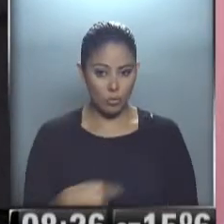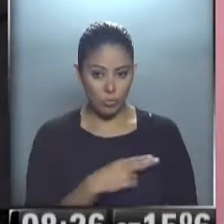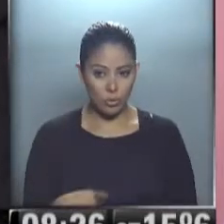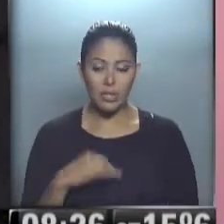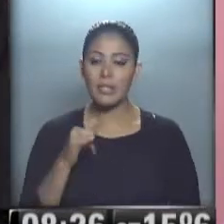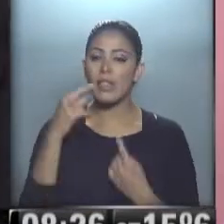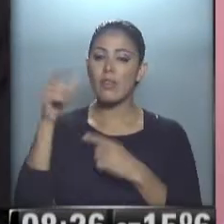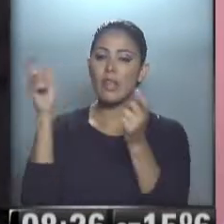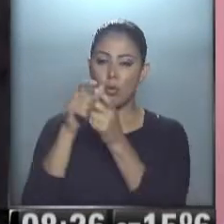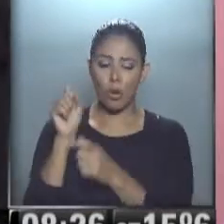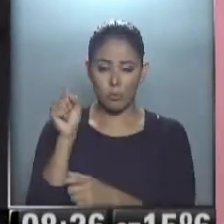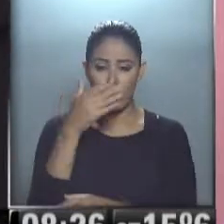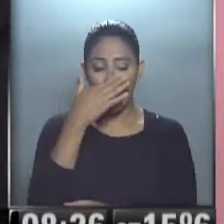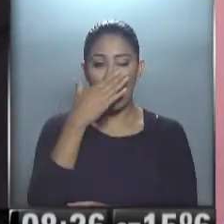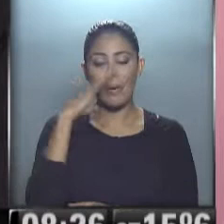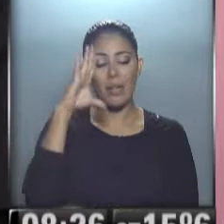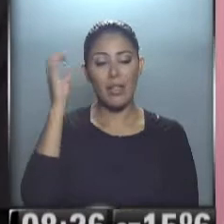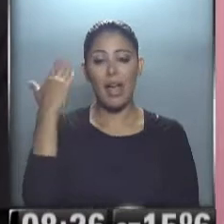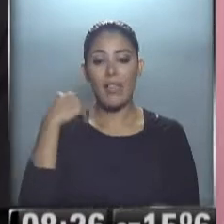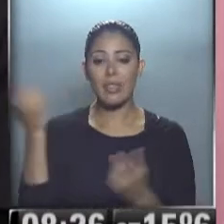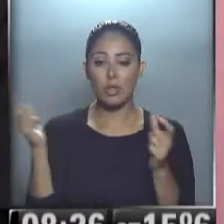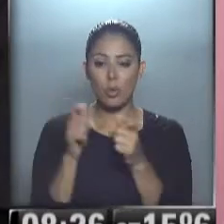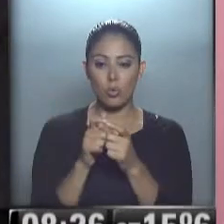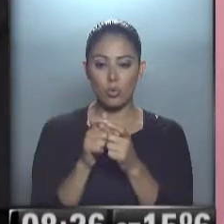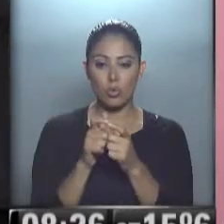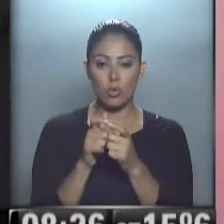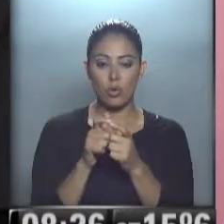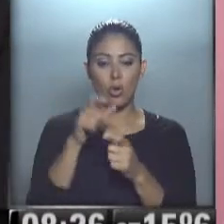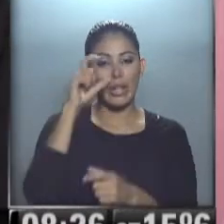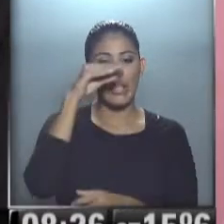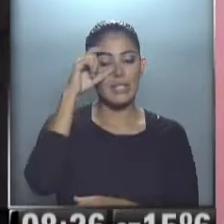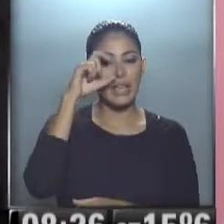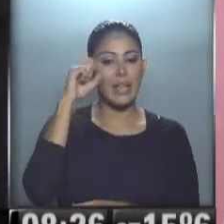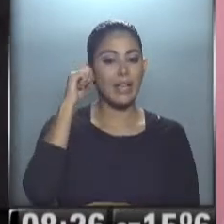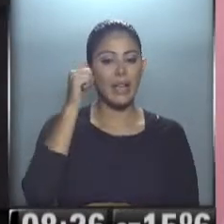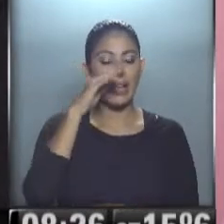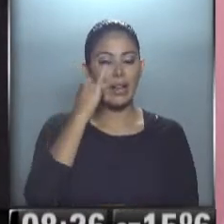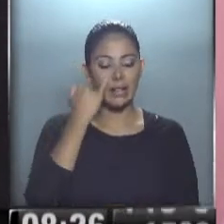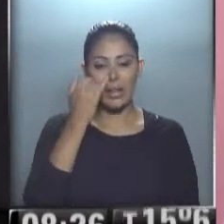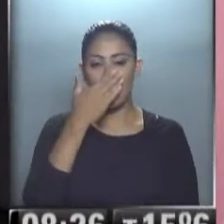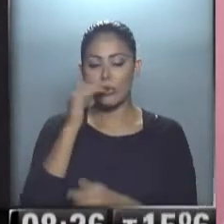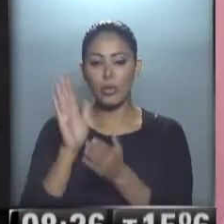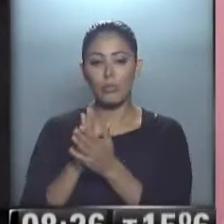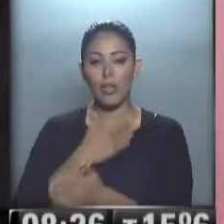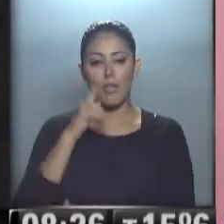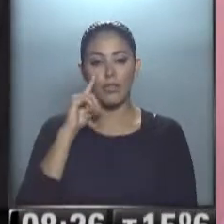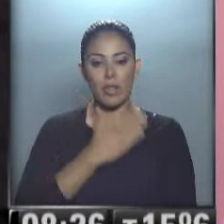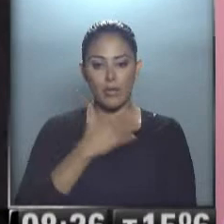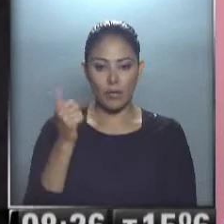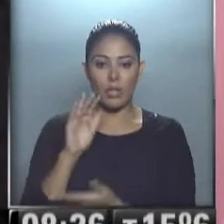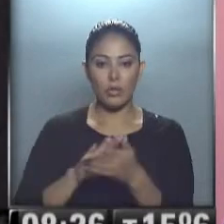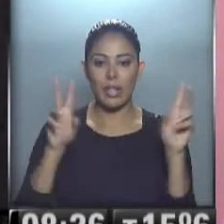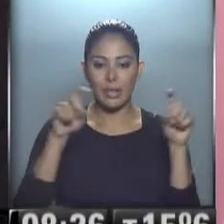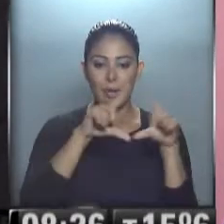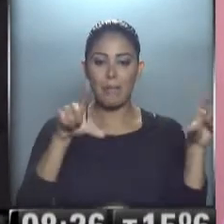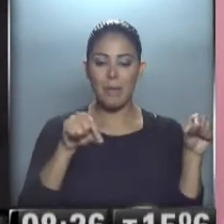recordemos que tuvo mucha reproducción la reunión que tuvo ricardo echegaray en suiza con joseph blatter de la fifa con el tema de los pases de